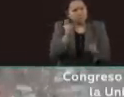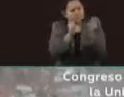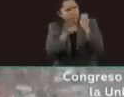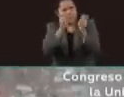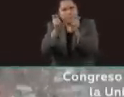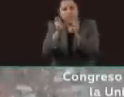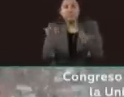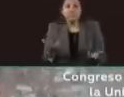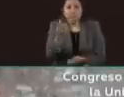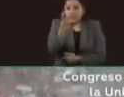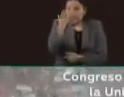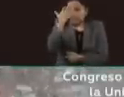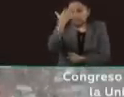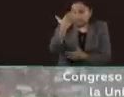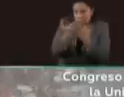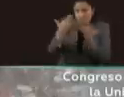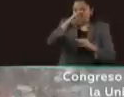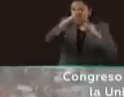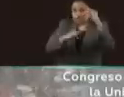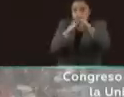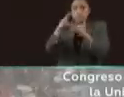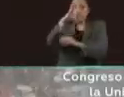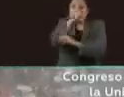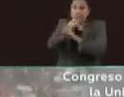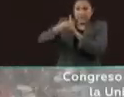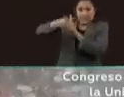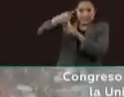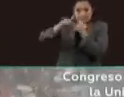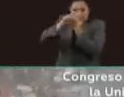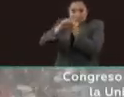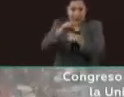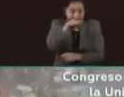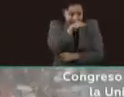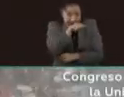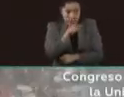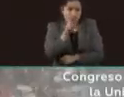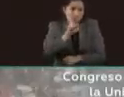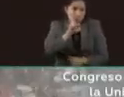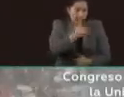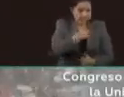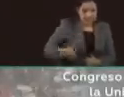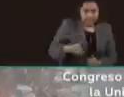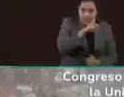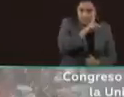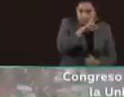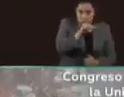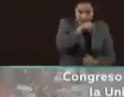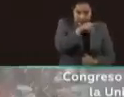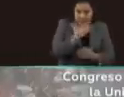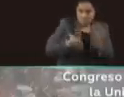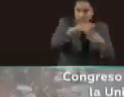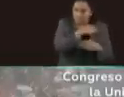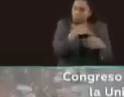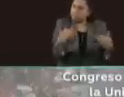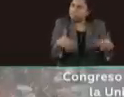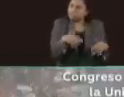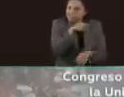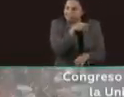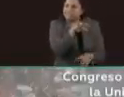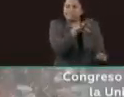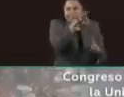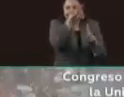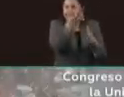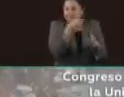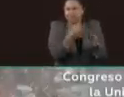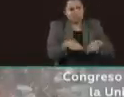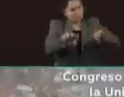la figura de la presidenta Sheinbaum se vuelve aún más relevante porque se ha dedicado a estudiarlo, pero más importante, ha